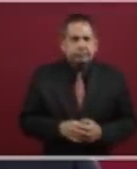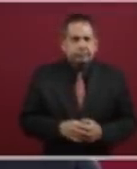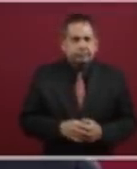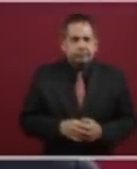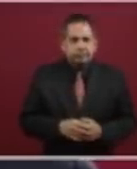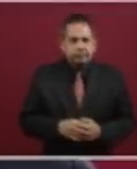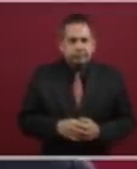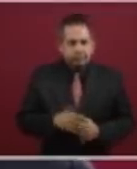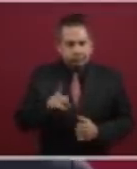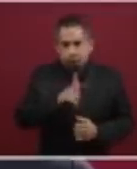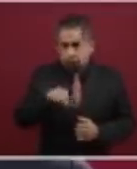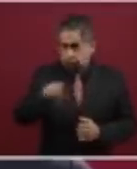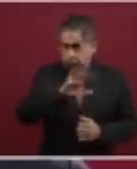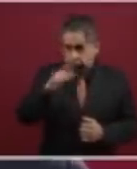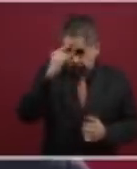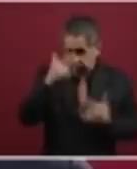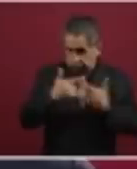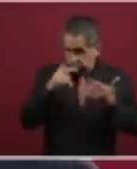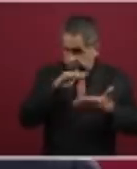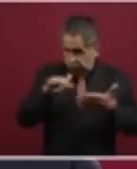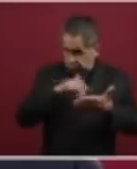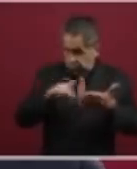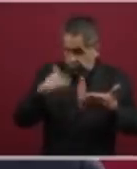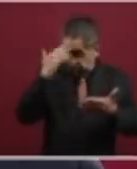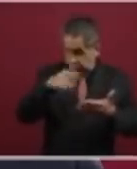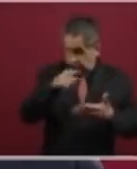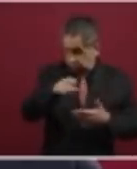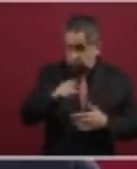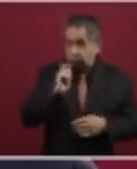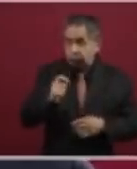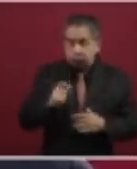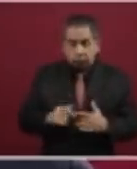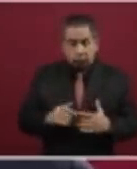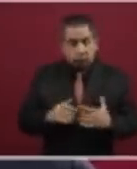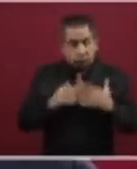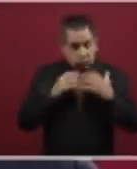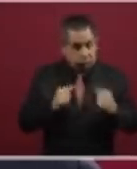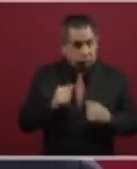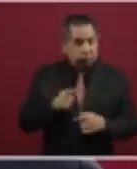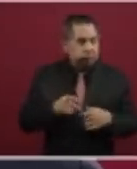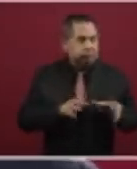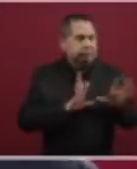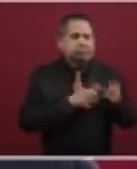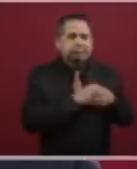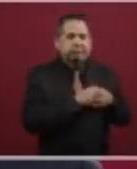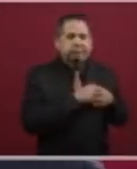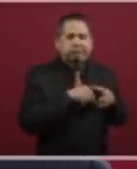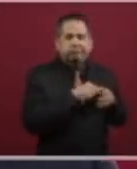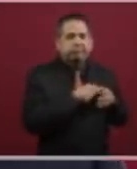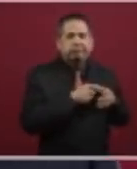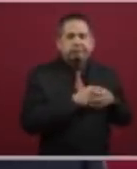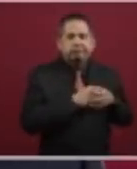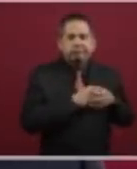Los que conocen la historia saben que los conservadores